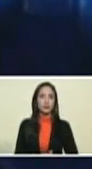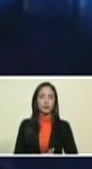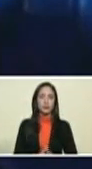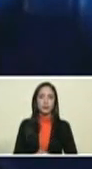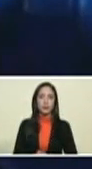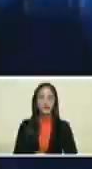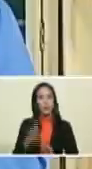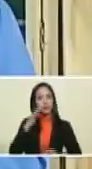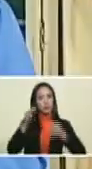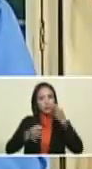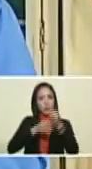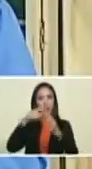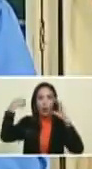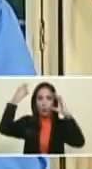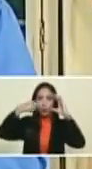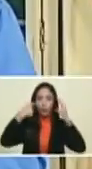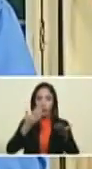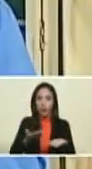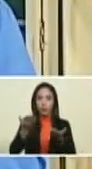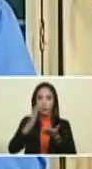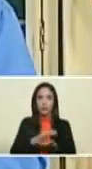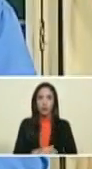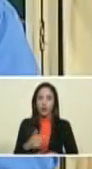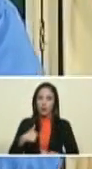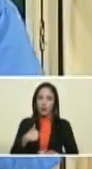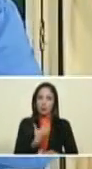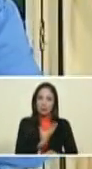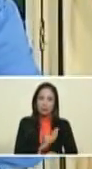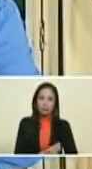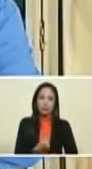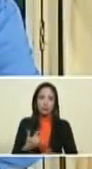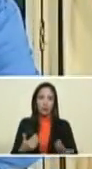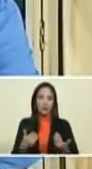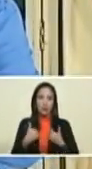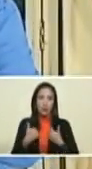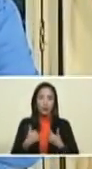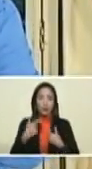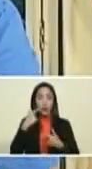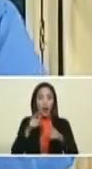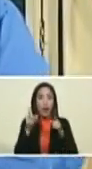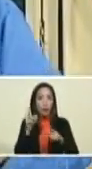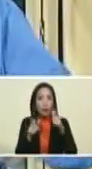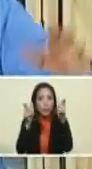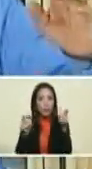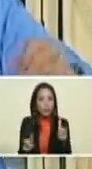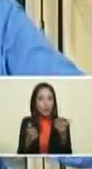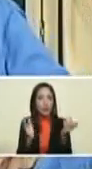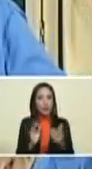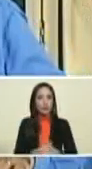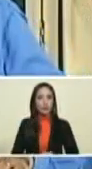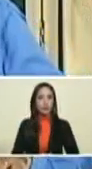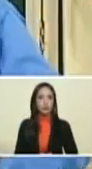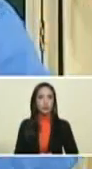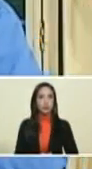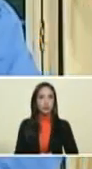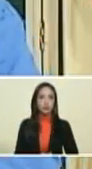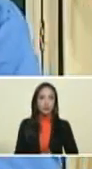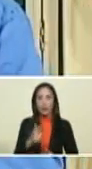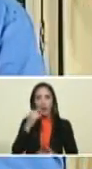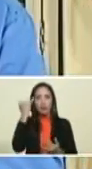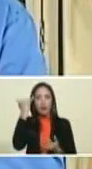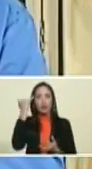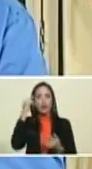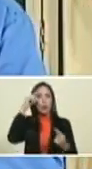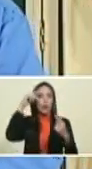Comentando estas imágenes, que a mí me conmueve, porque todos estos venezolanos son gente que tuvo un sueño.